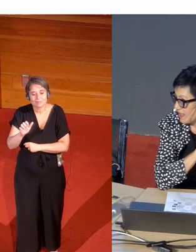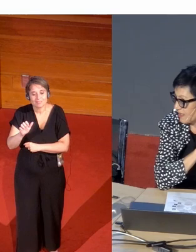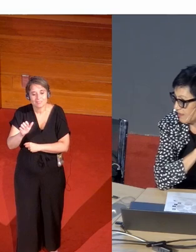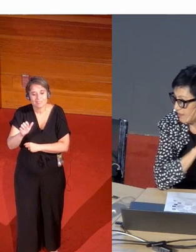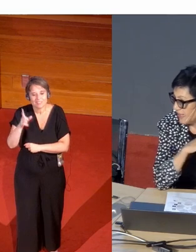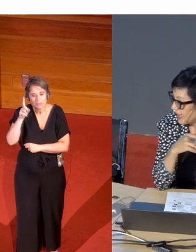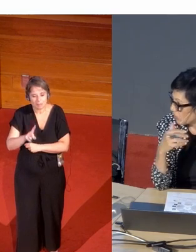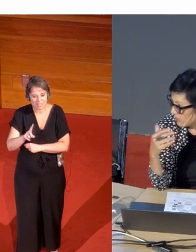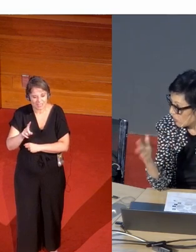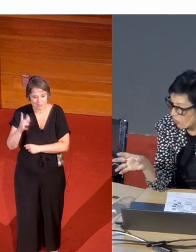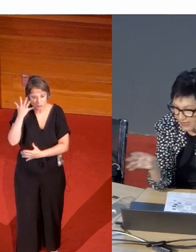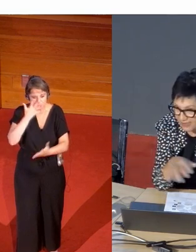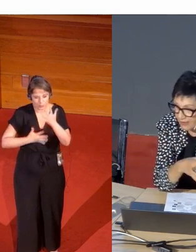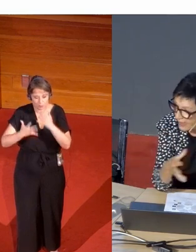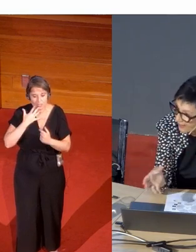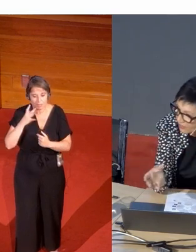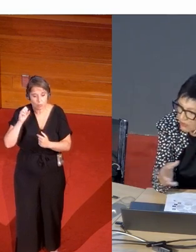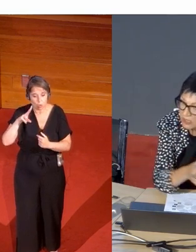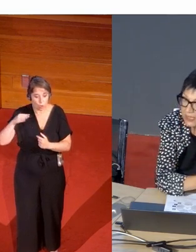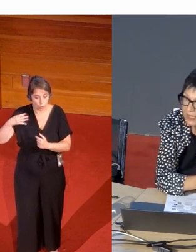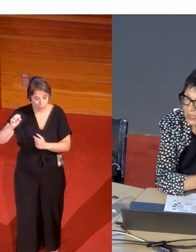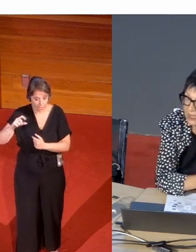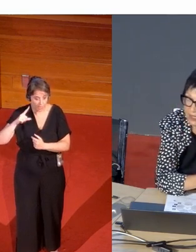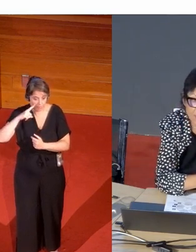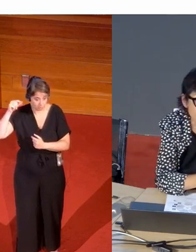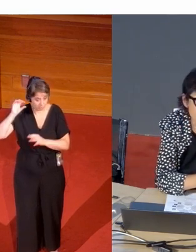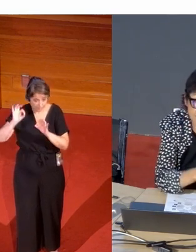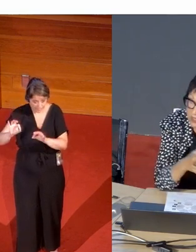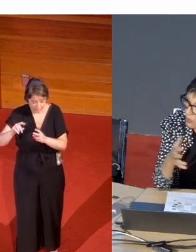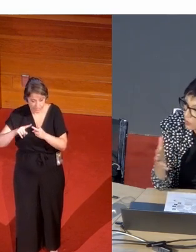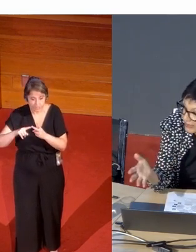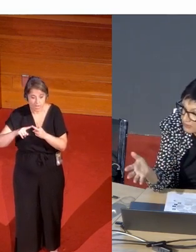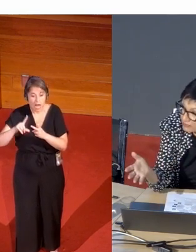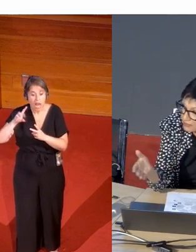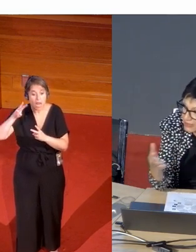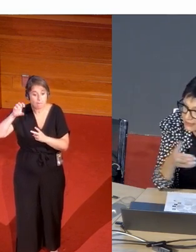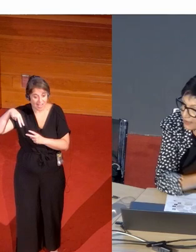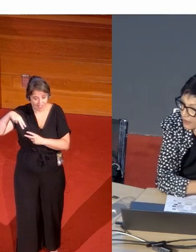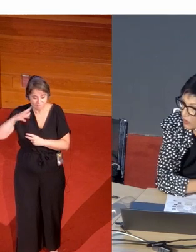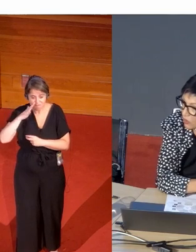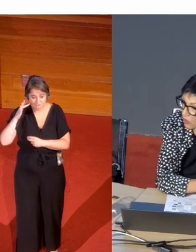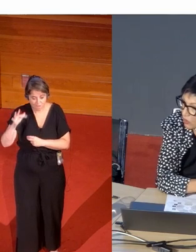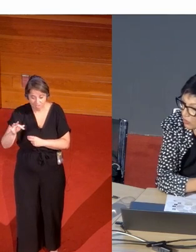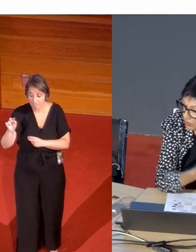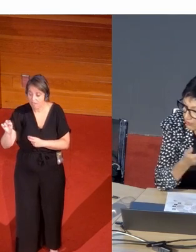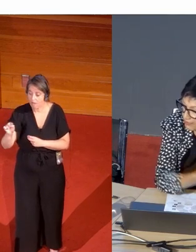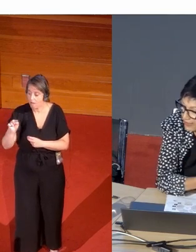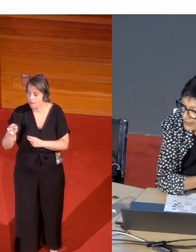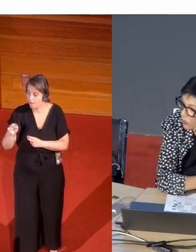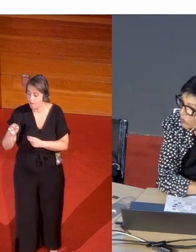prorrusas en el caso de Víctor orban es declarado eh marine le pen está ahí en